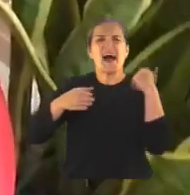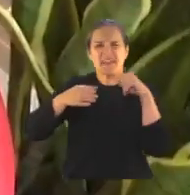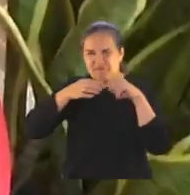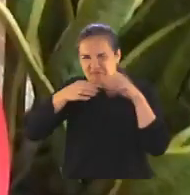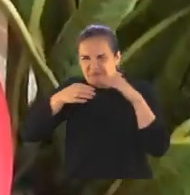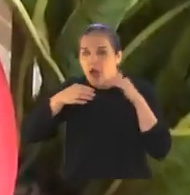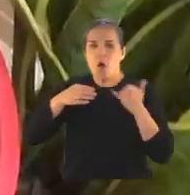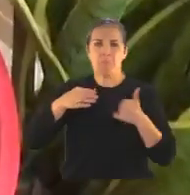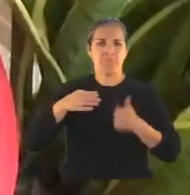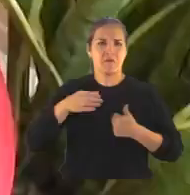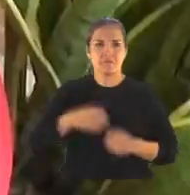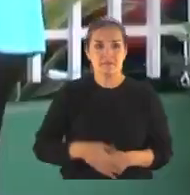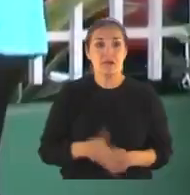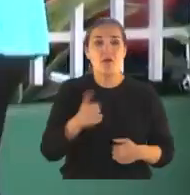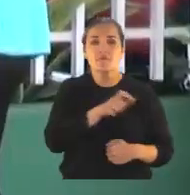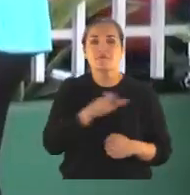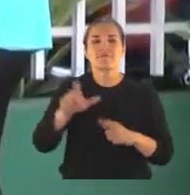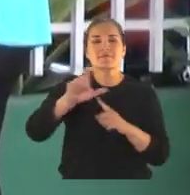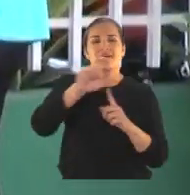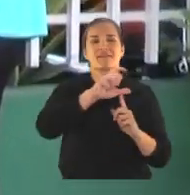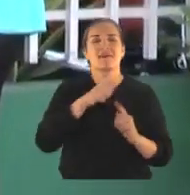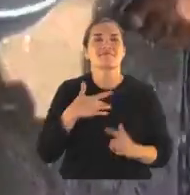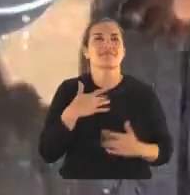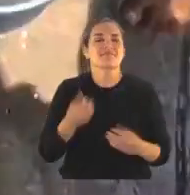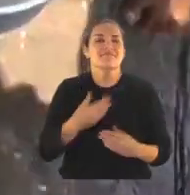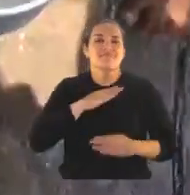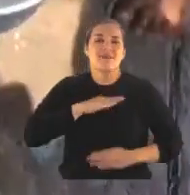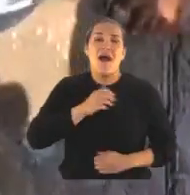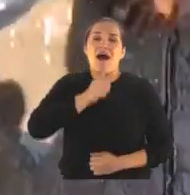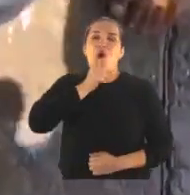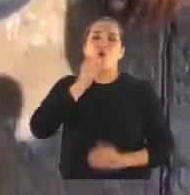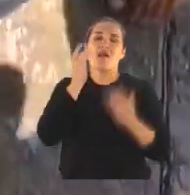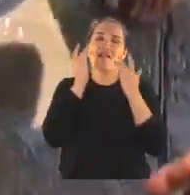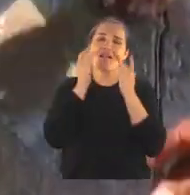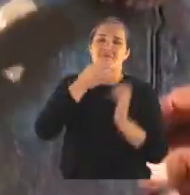no será un problema para los cienagueros. Ya pueden decir agua limpia.